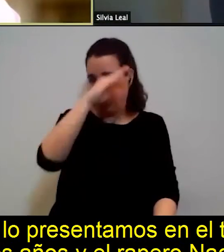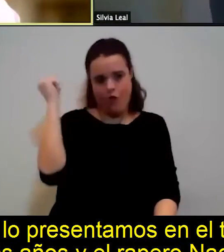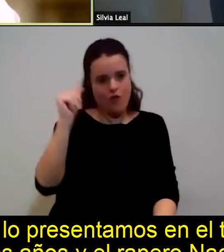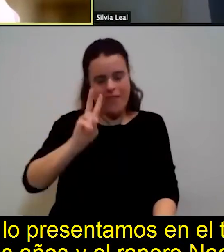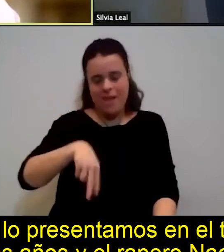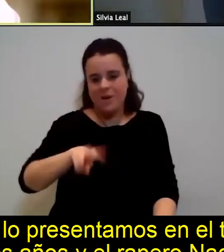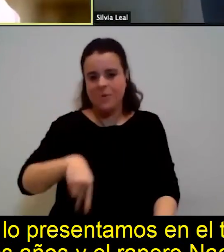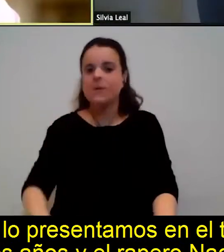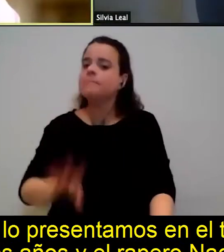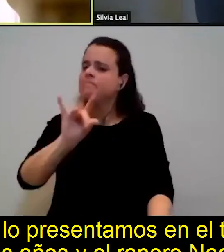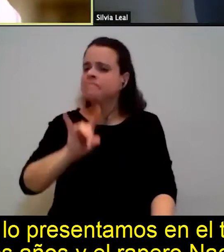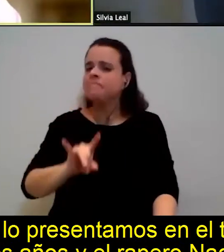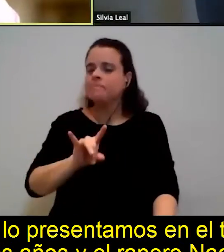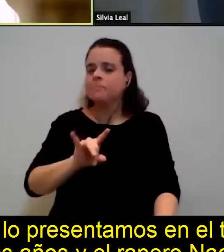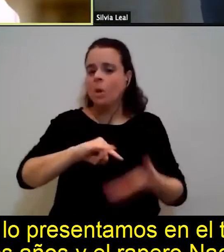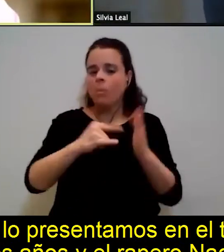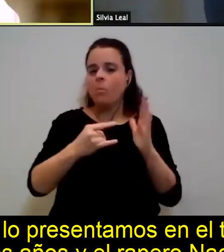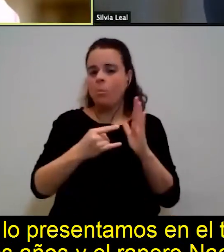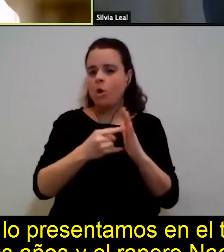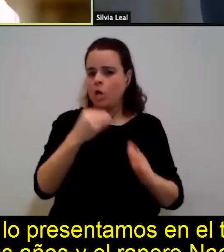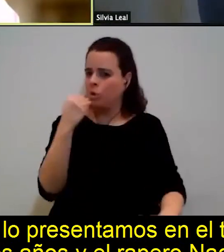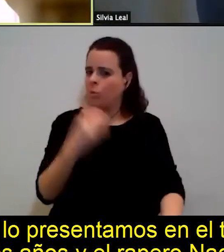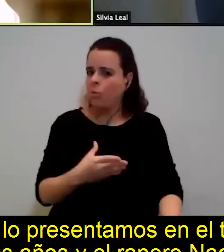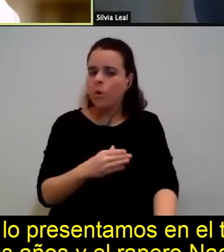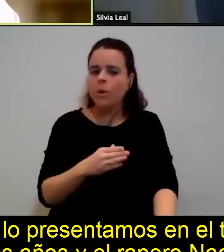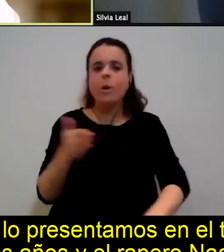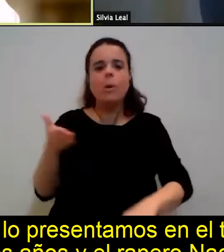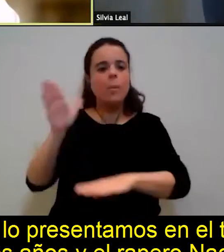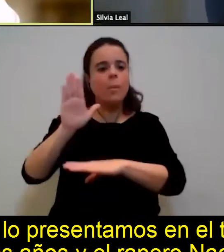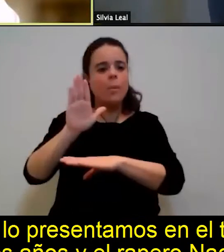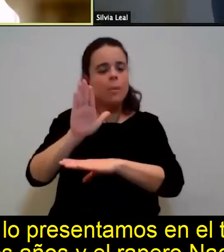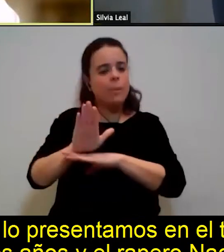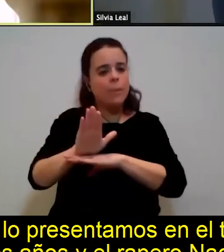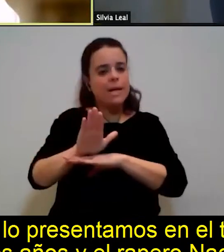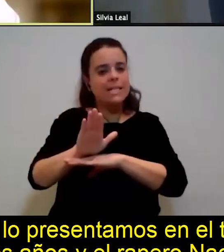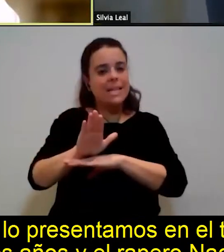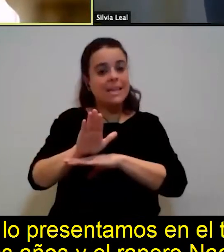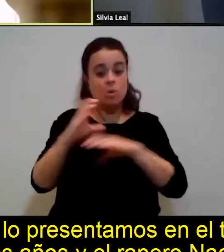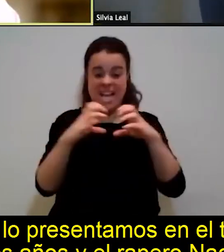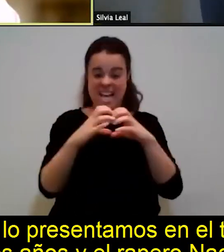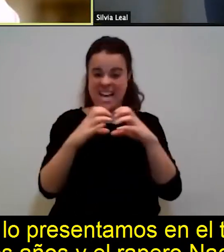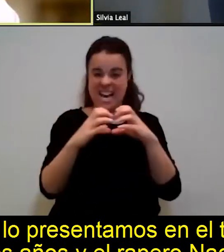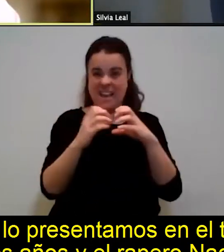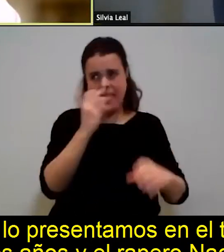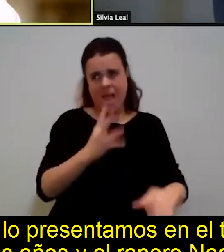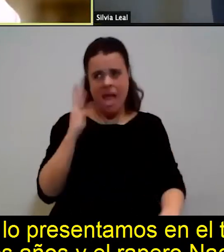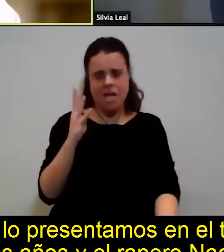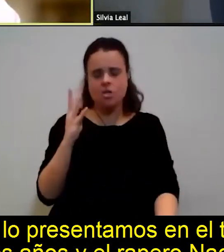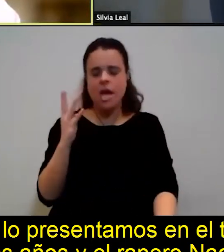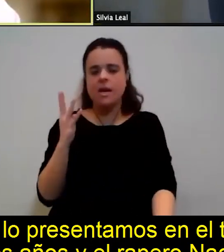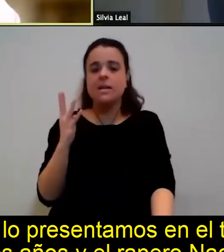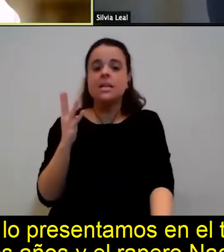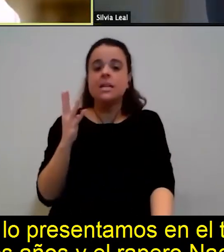ese fue un gran proyecto. Lo presentamos en el TAT, en el Talking About Twitter en Granada, hace ya varios años.